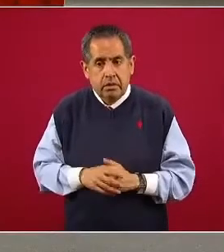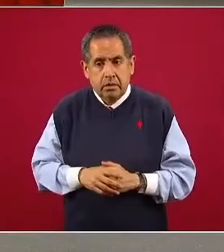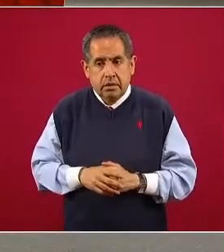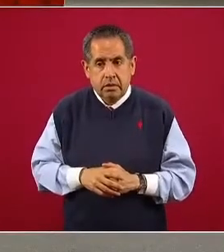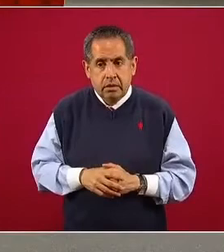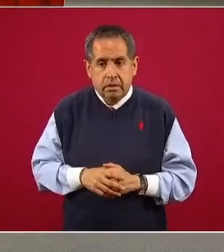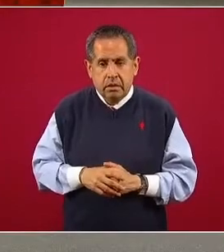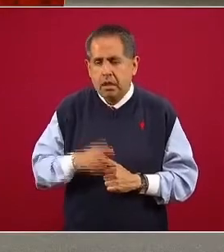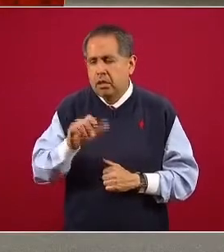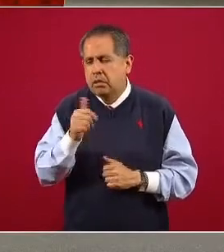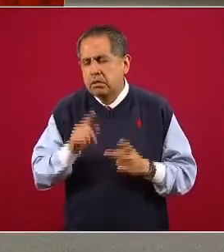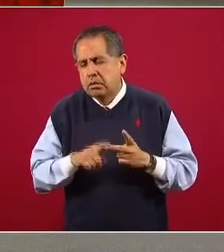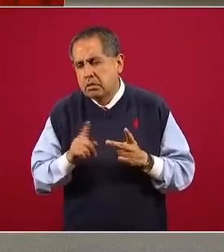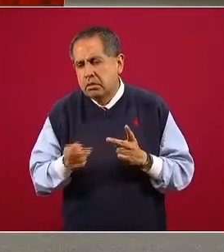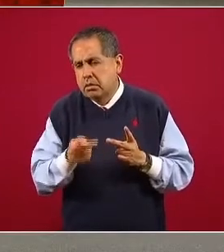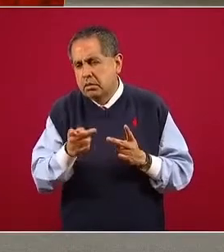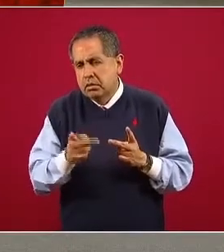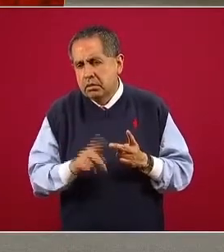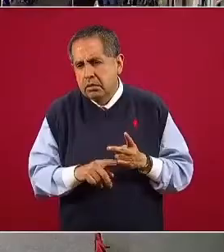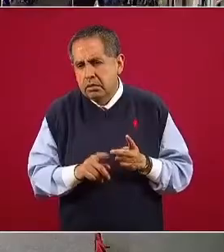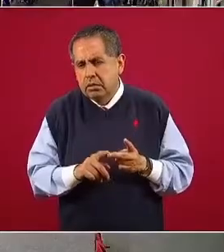eso. ¿Y la otra pregunta?